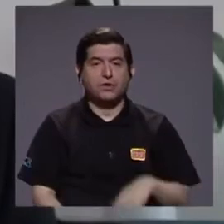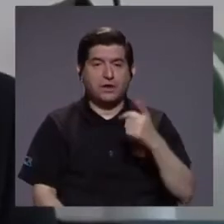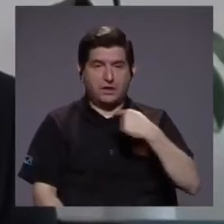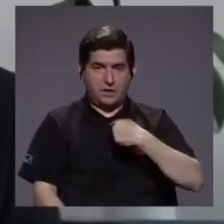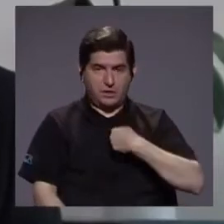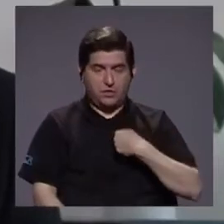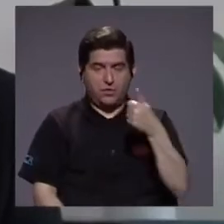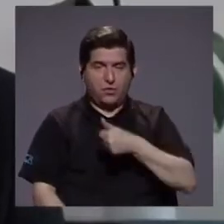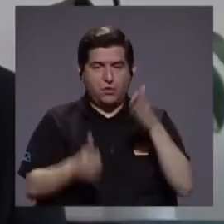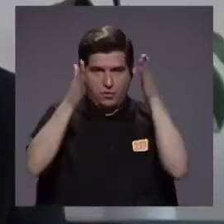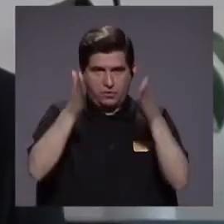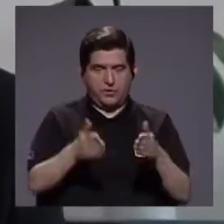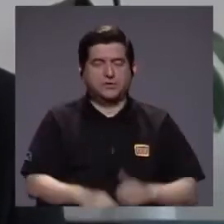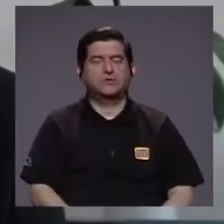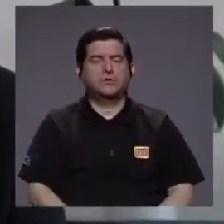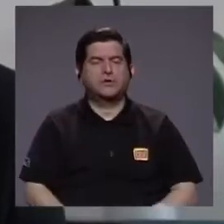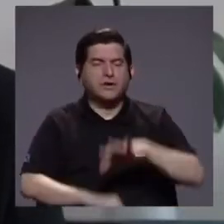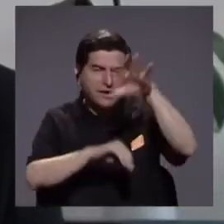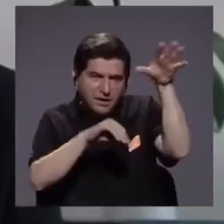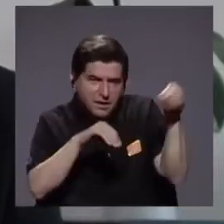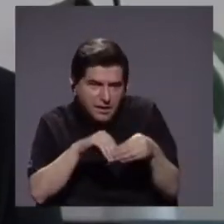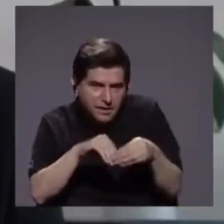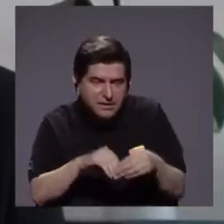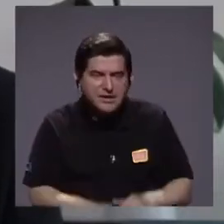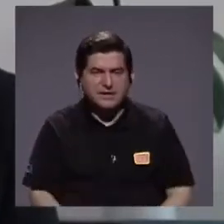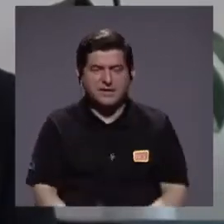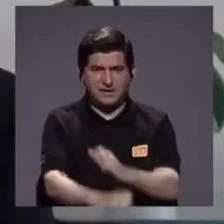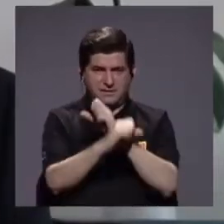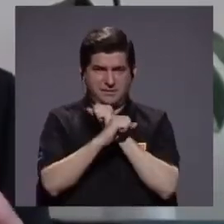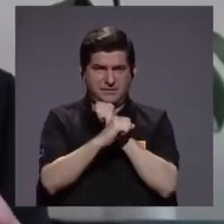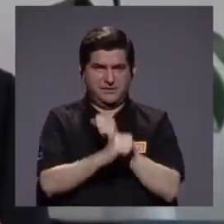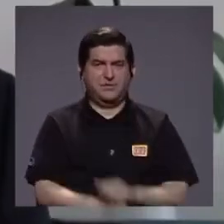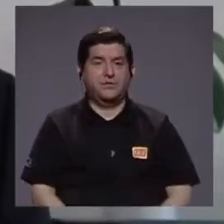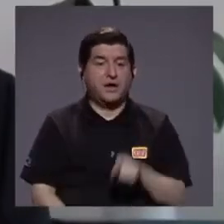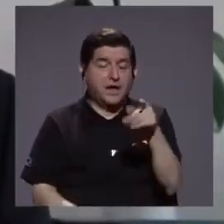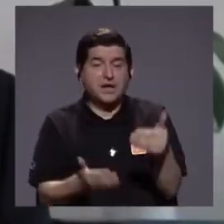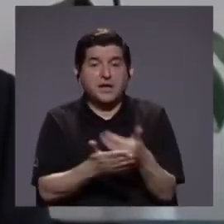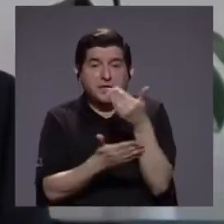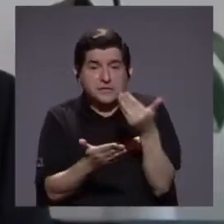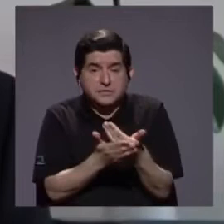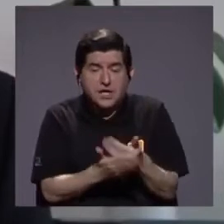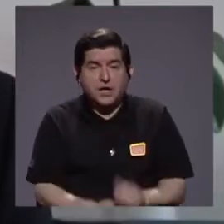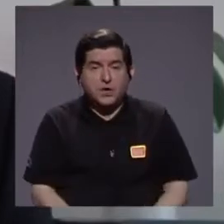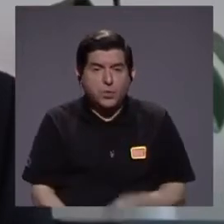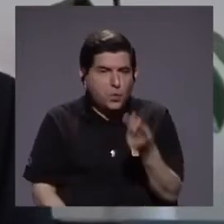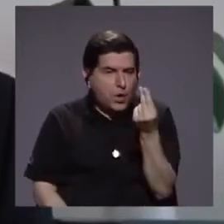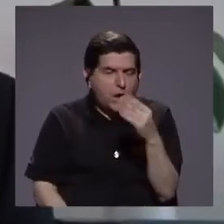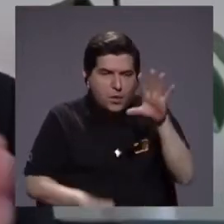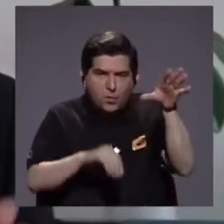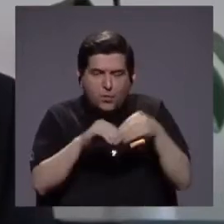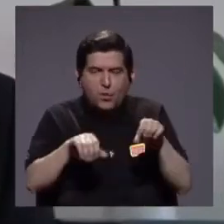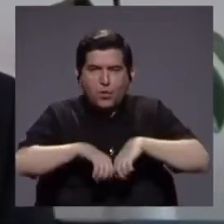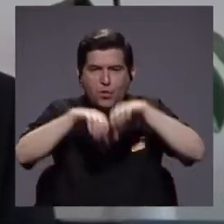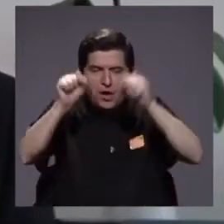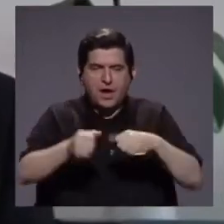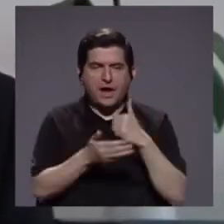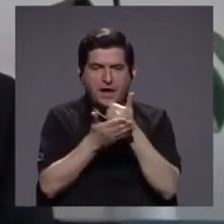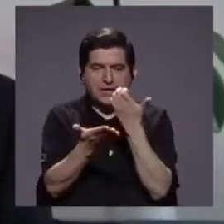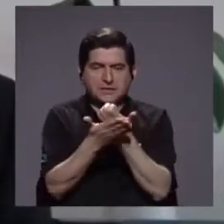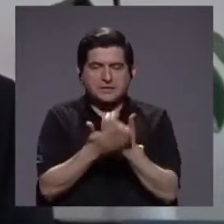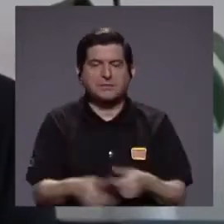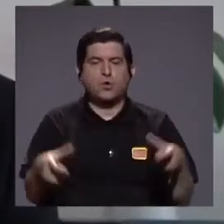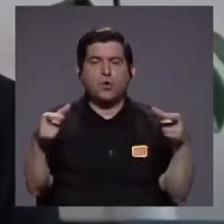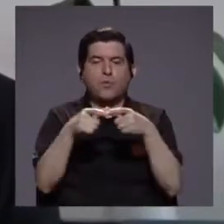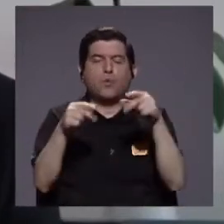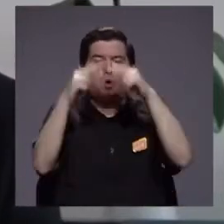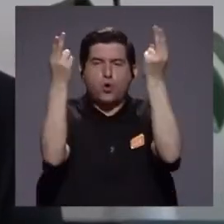administración nuestra, e incorporar y asegurar que esos nuevos rubros que se han incluido en el sistema de becas, como lo de conexión a internet,